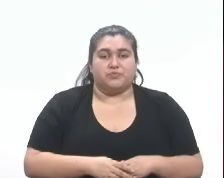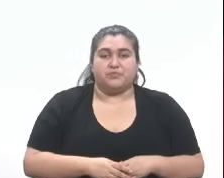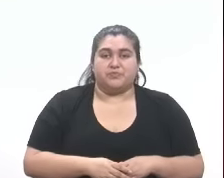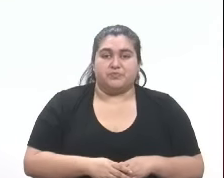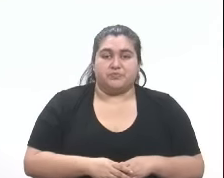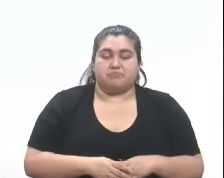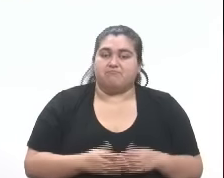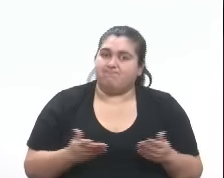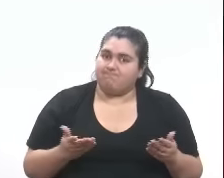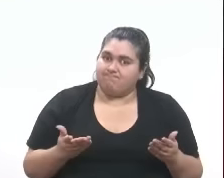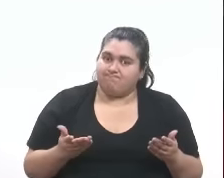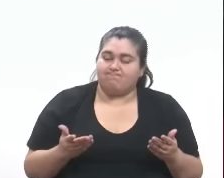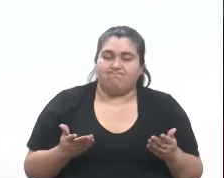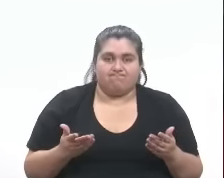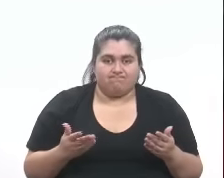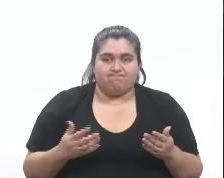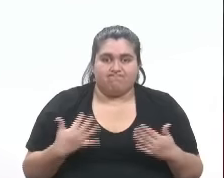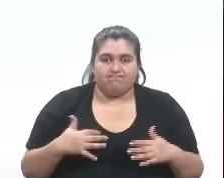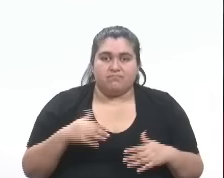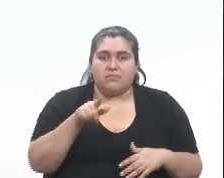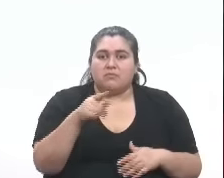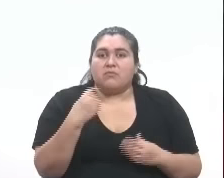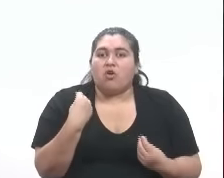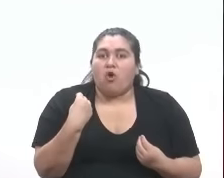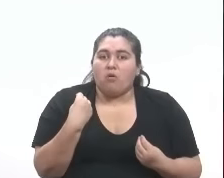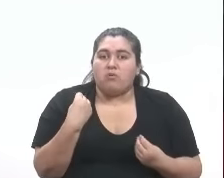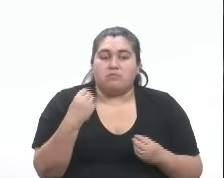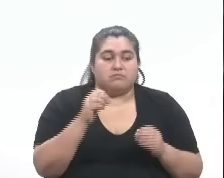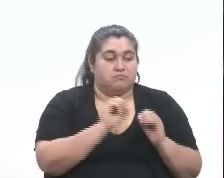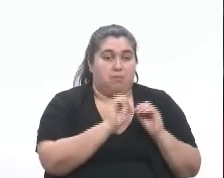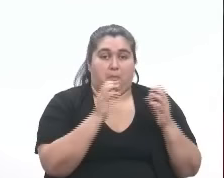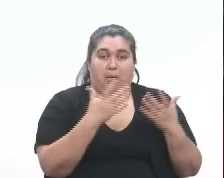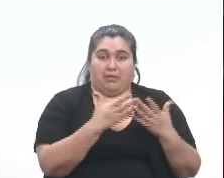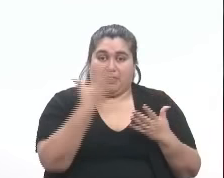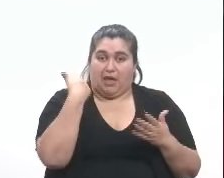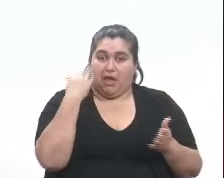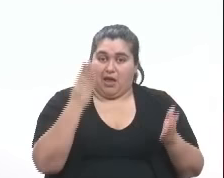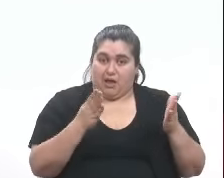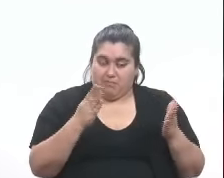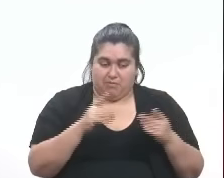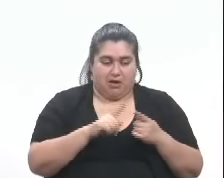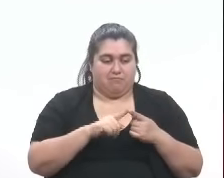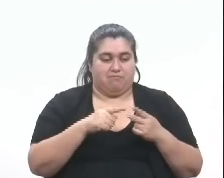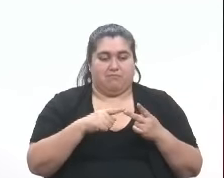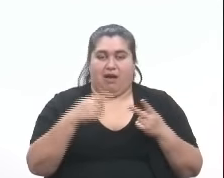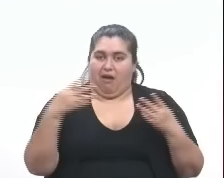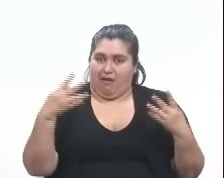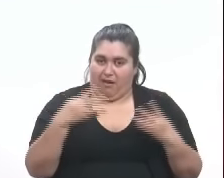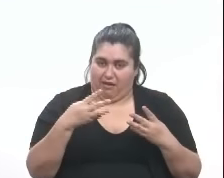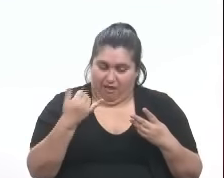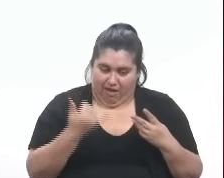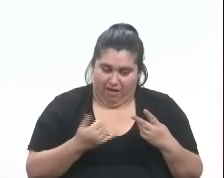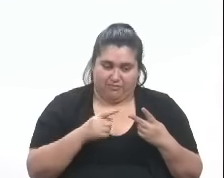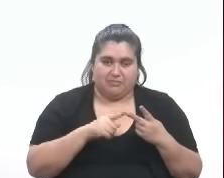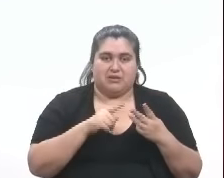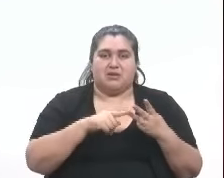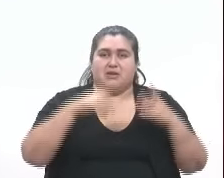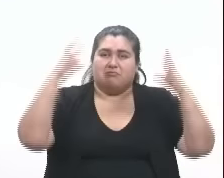O sea, con pandemia, con guerra, con